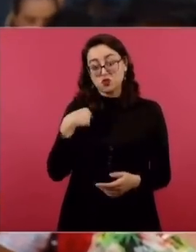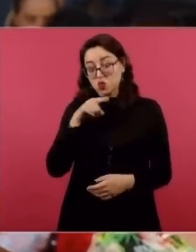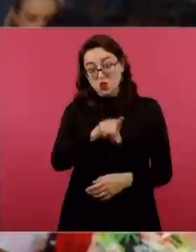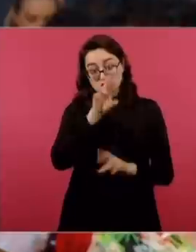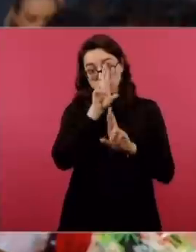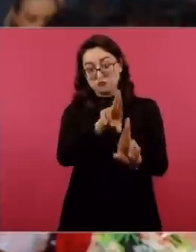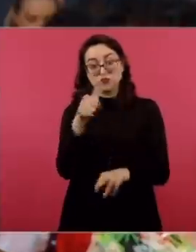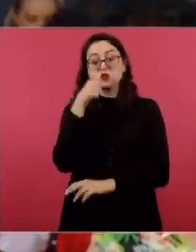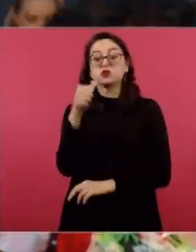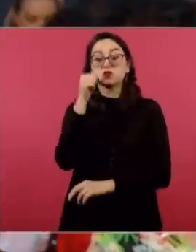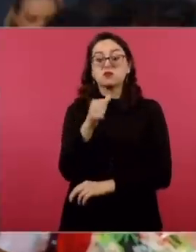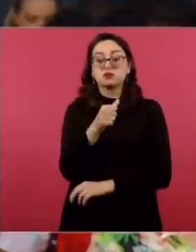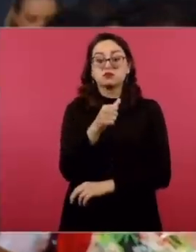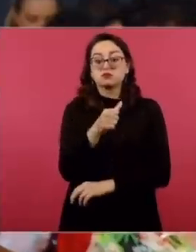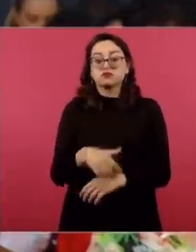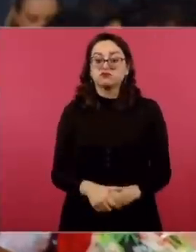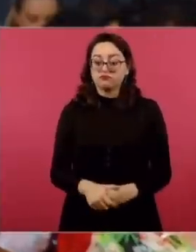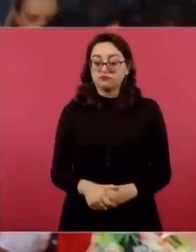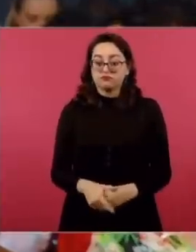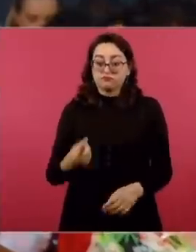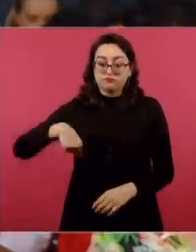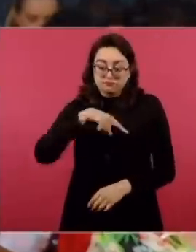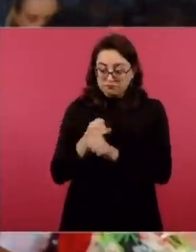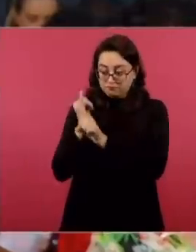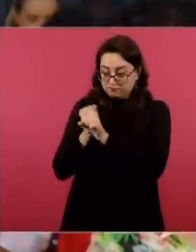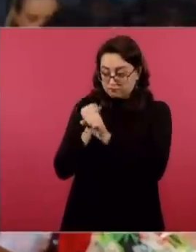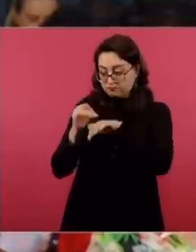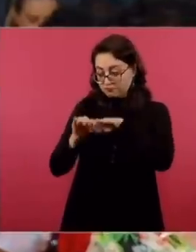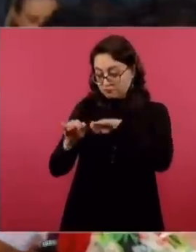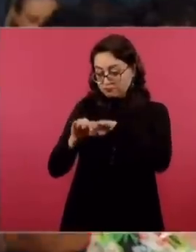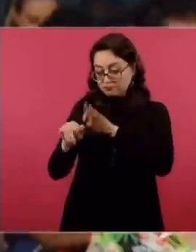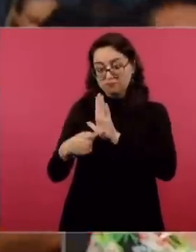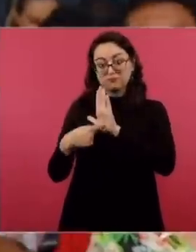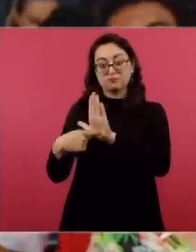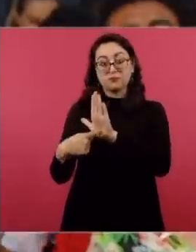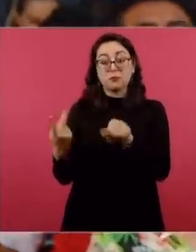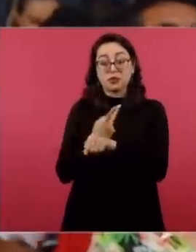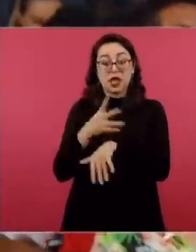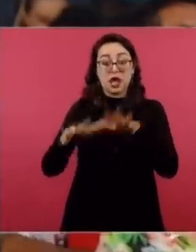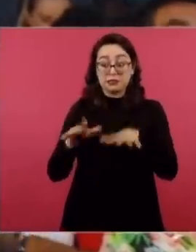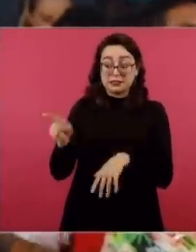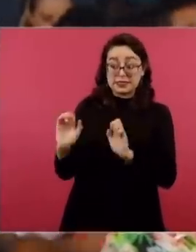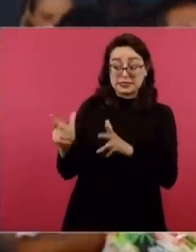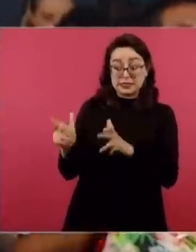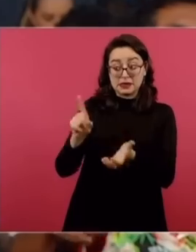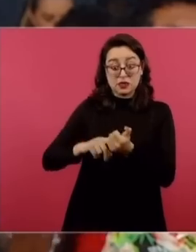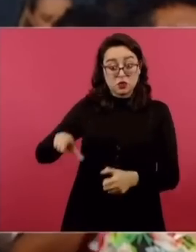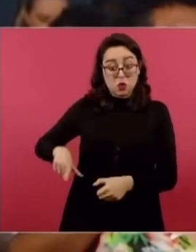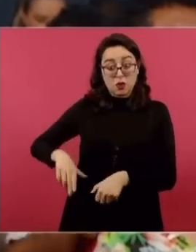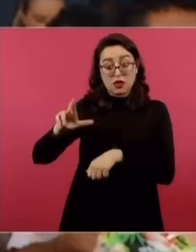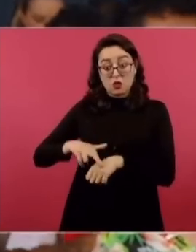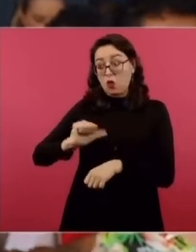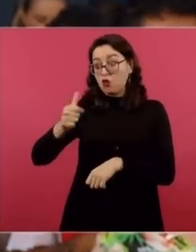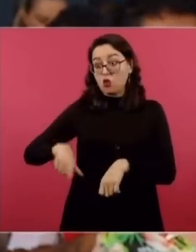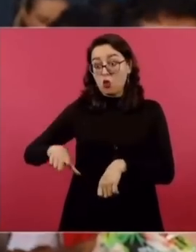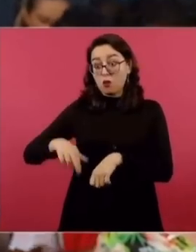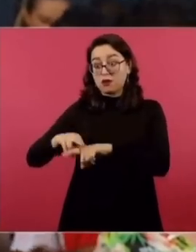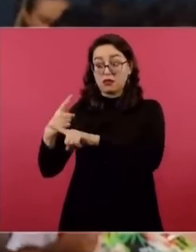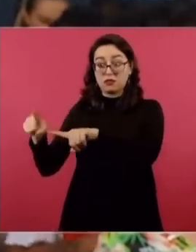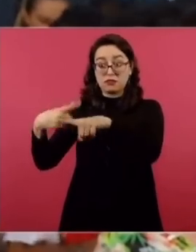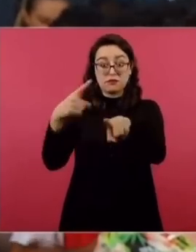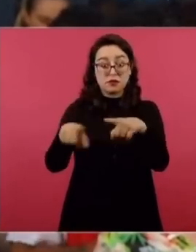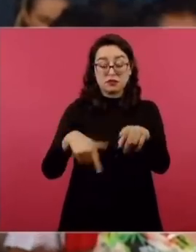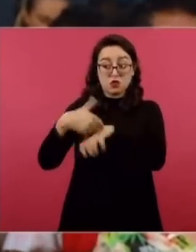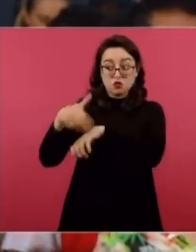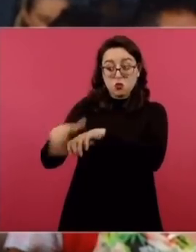nosotros únicamente colocamos, presidente, que el subregistro y la desinformación de los datos que están dando algunos gobernadores no corresponden con la